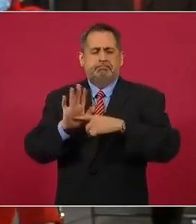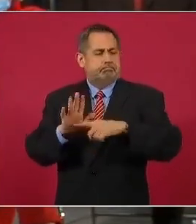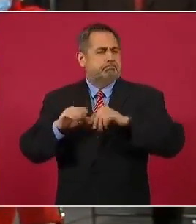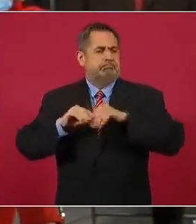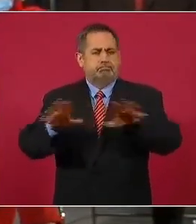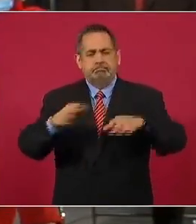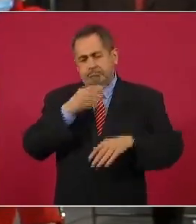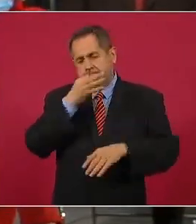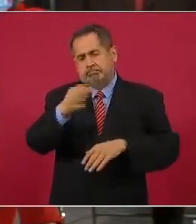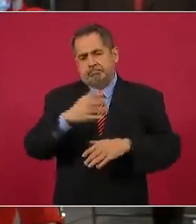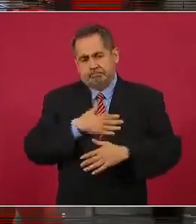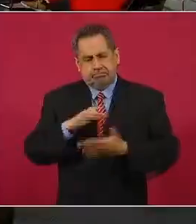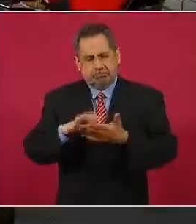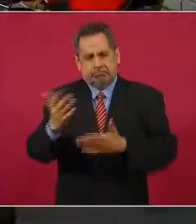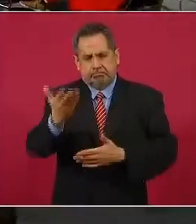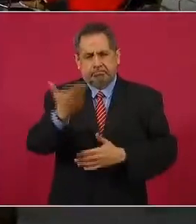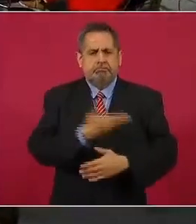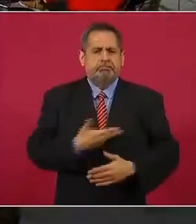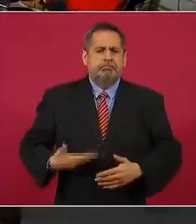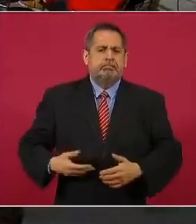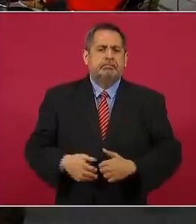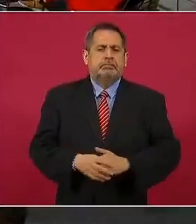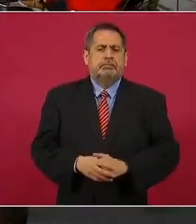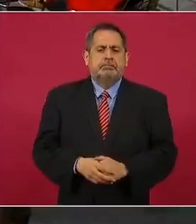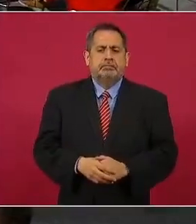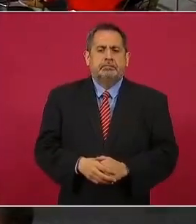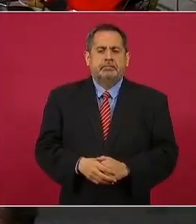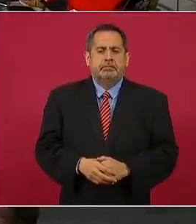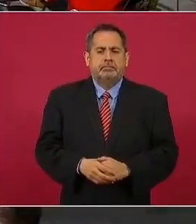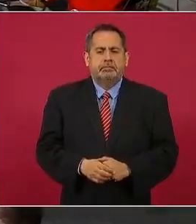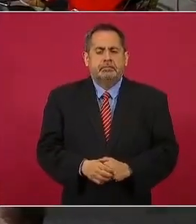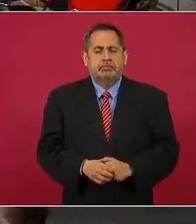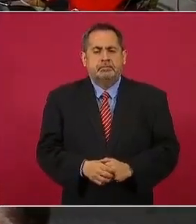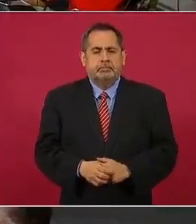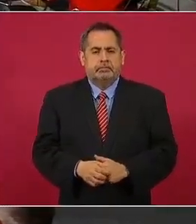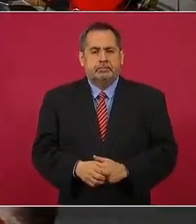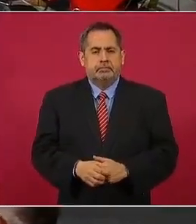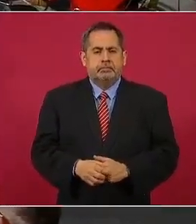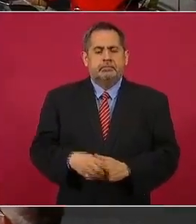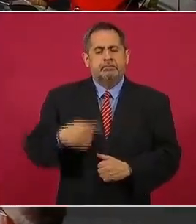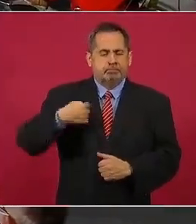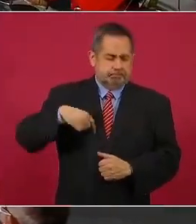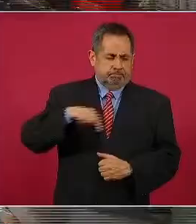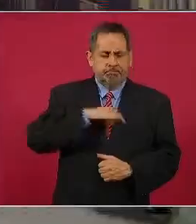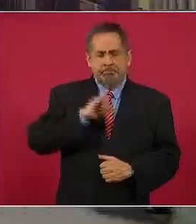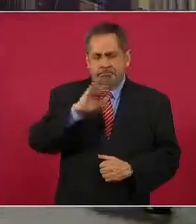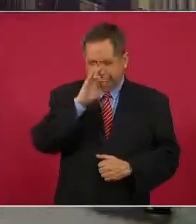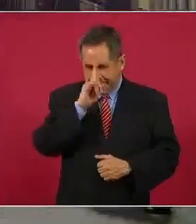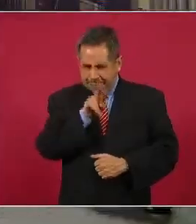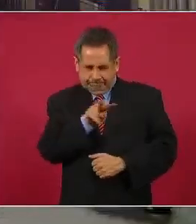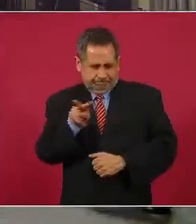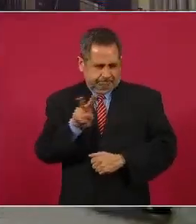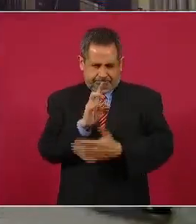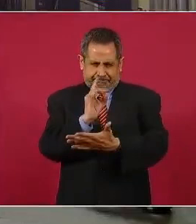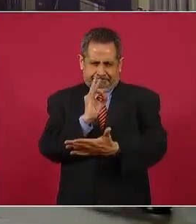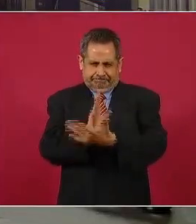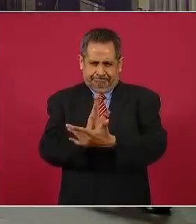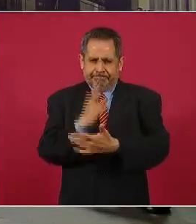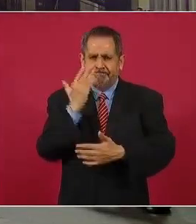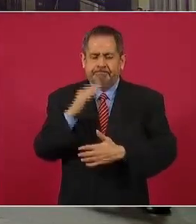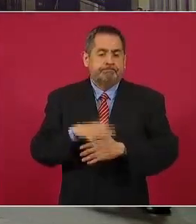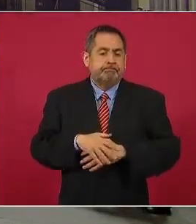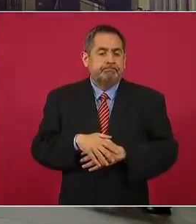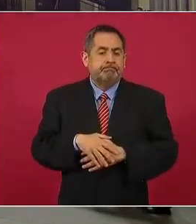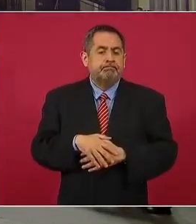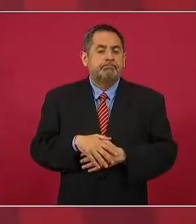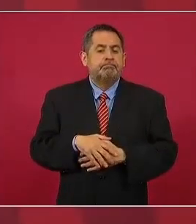escuchada esa voz. Gracias, presidente. Sí. Mire, nosotros sí sabemos distinguir, o sea, la